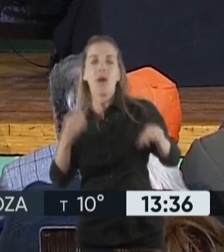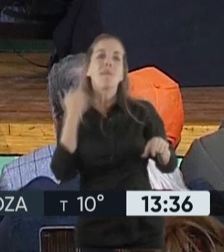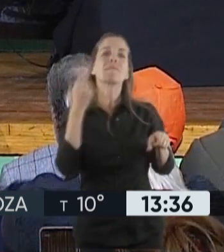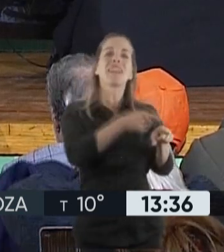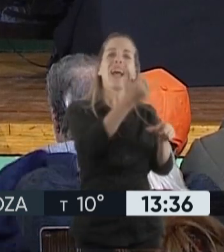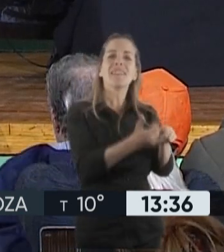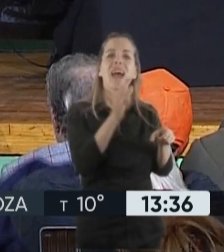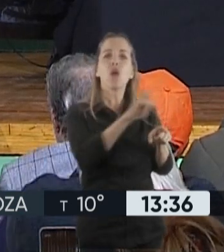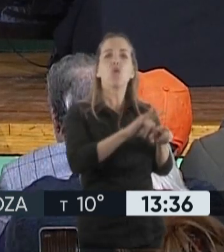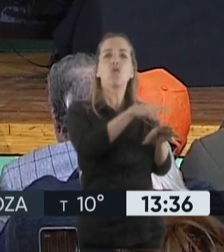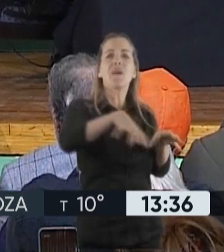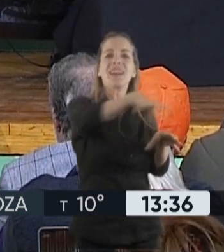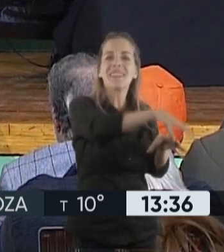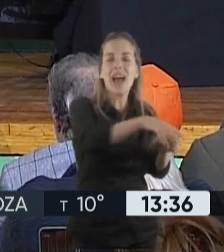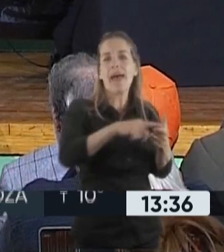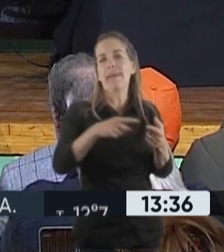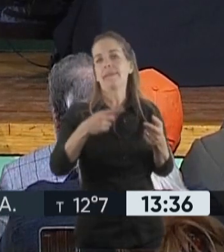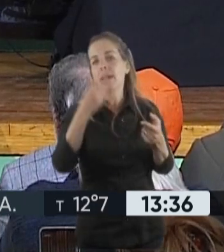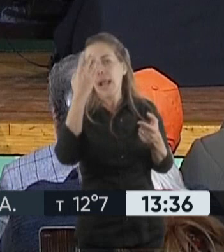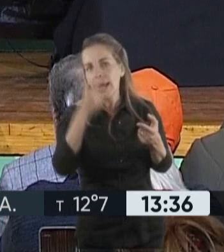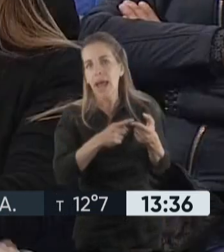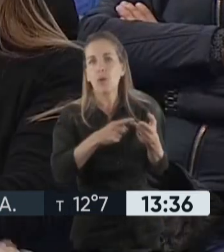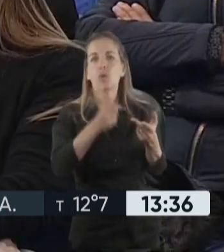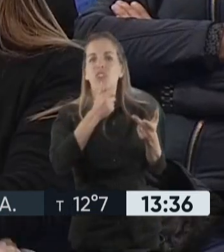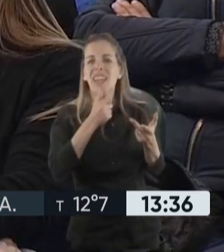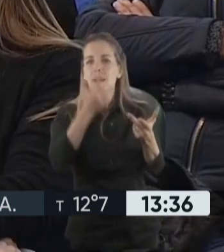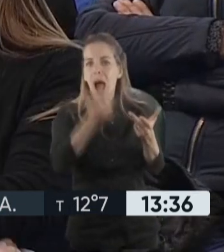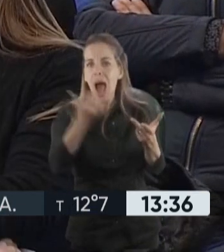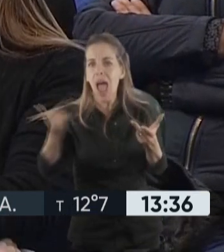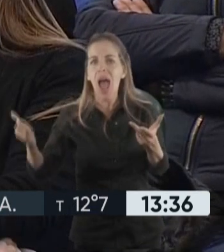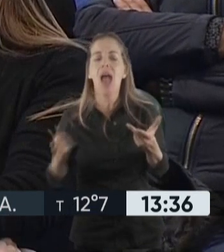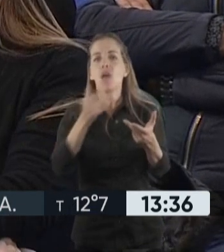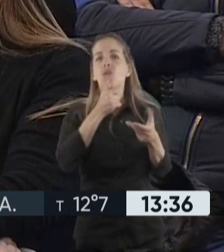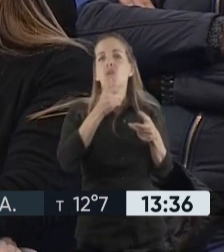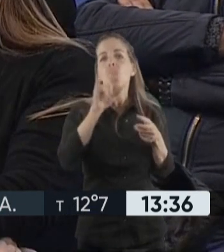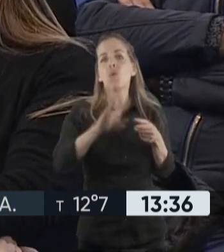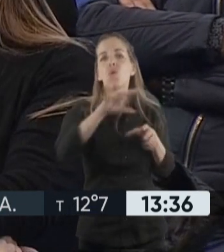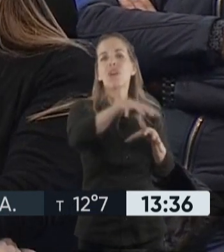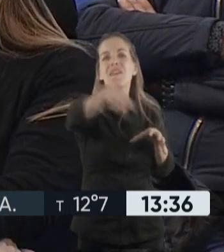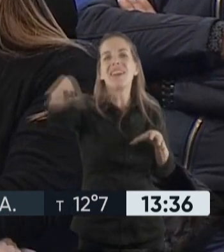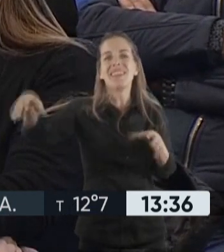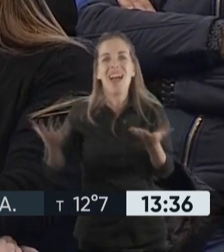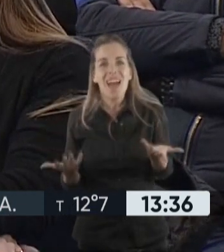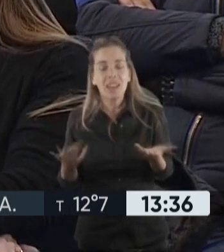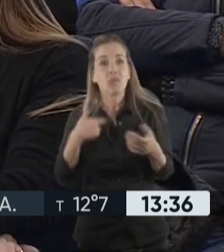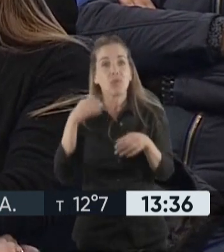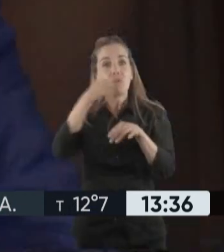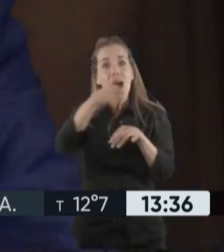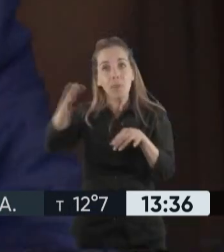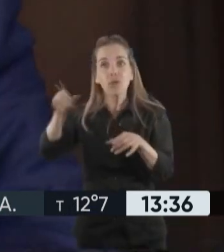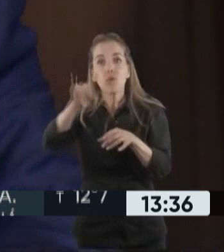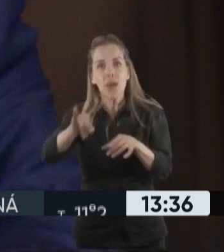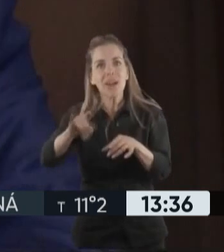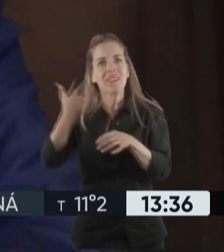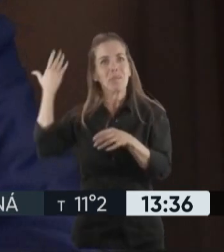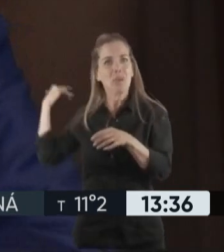mismo en Lanús, en San Martín, en Quilmes. Y cuando uno va a esas universidades, ¿sabe con qué se encuentran? El otro día di